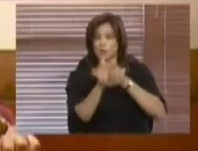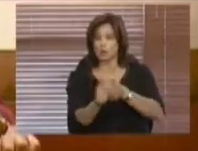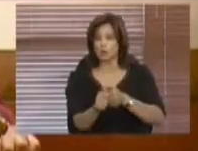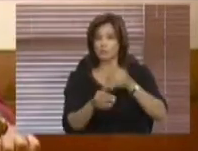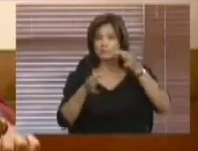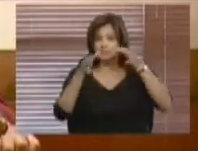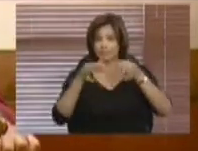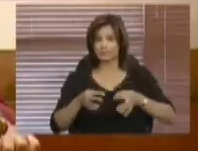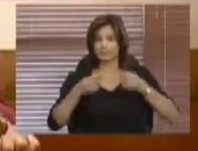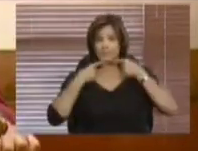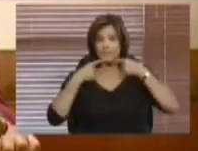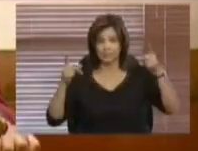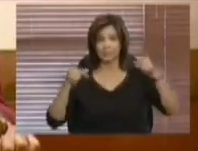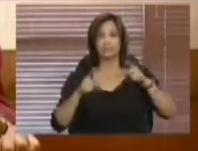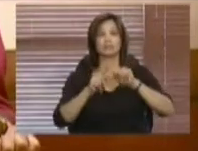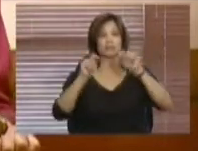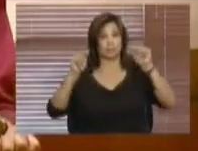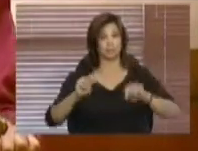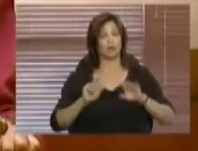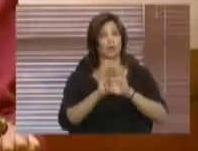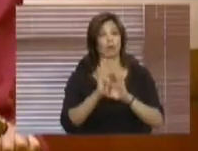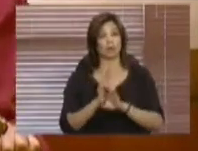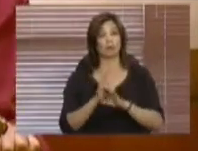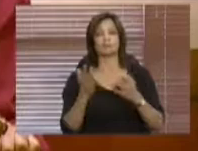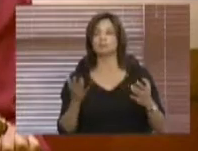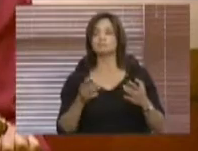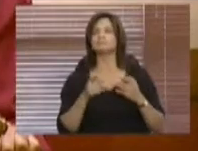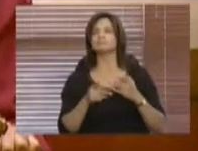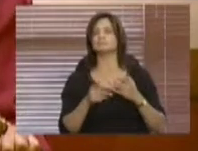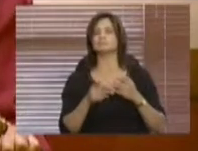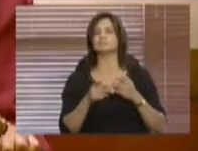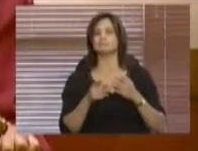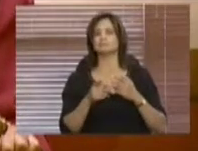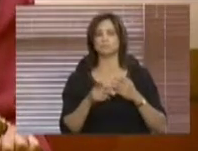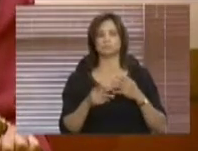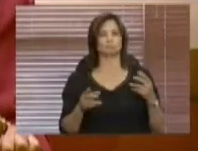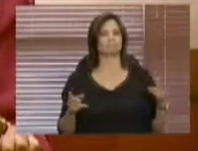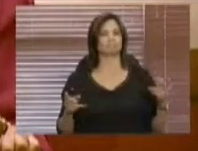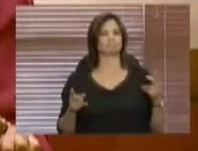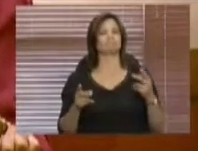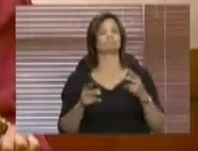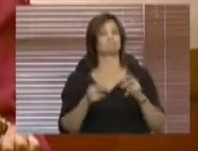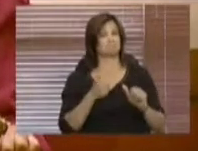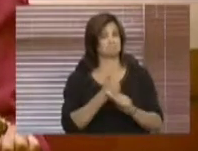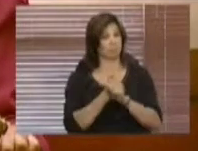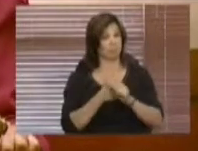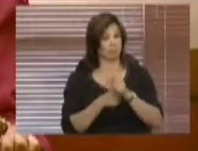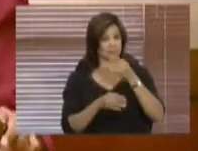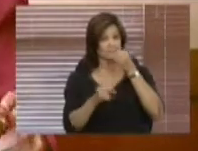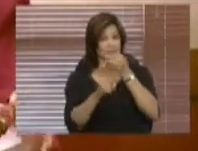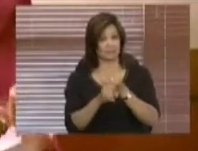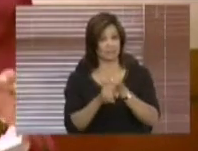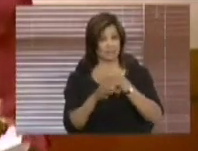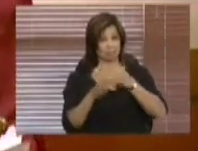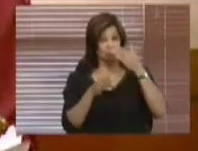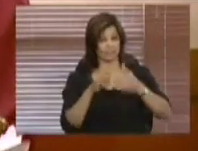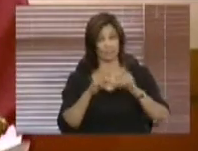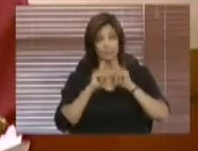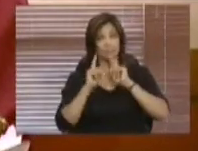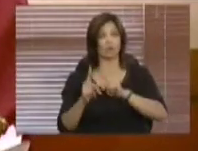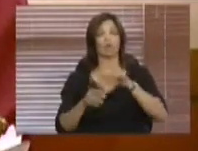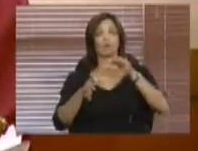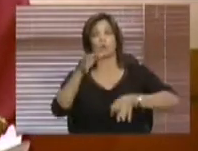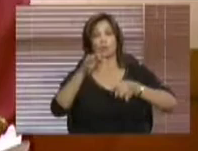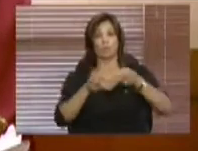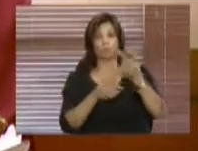sentencias emitidas por el Tribunal Constitucional sería particularmente grave, al ser este el órgano de cierre del ordenamiento jurídico